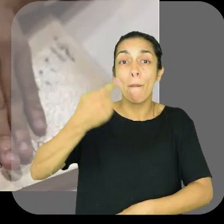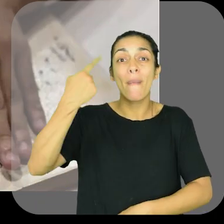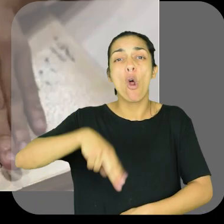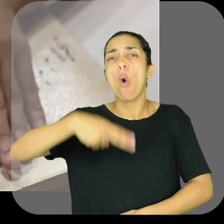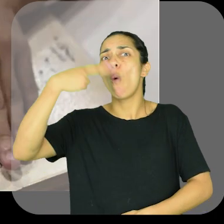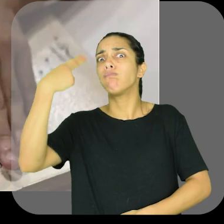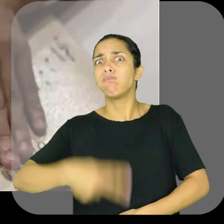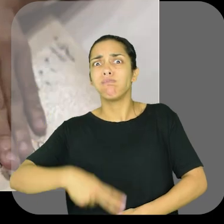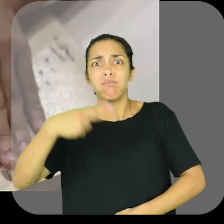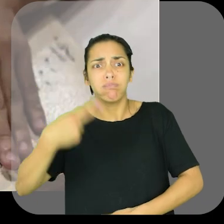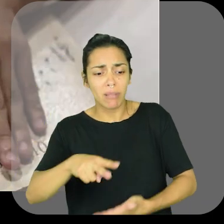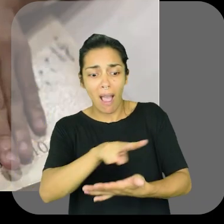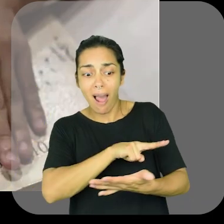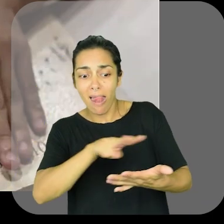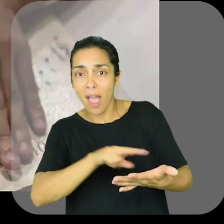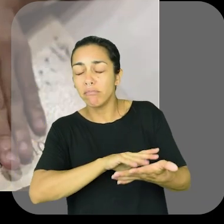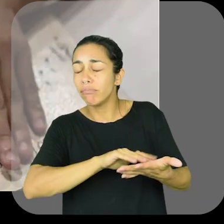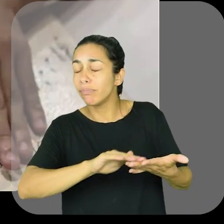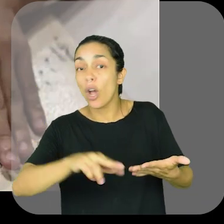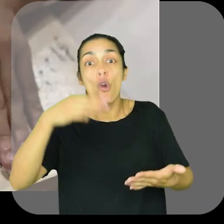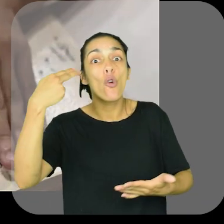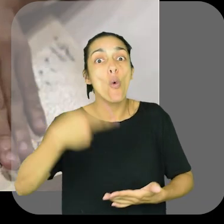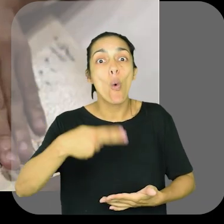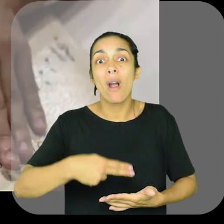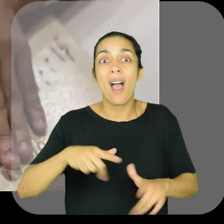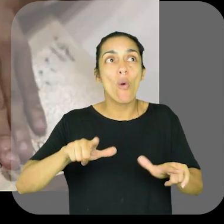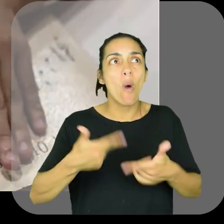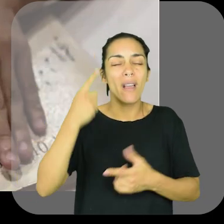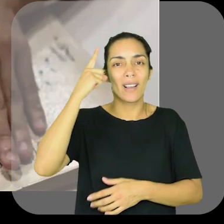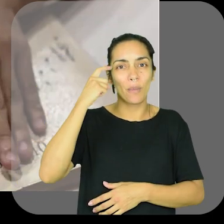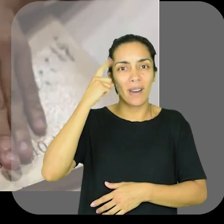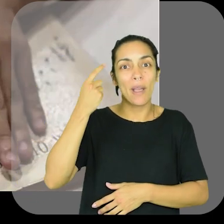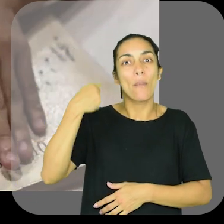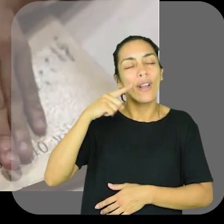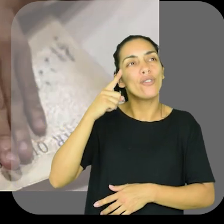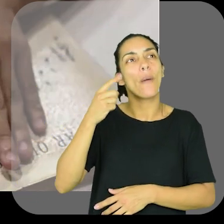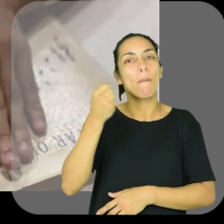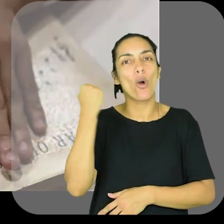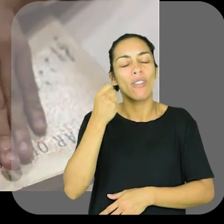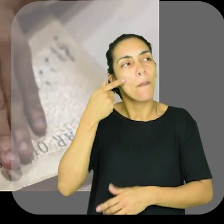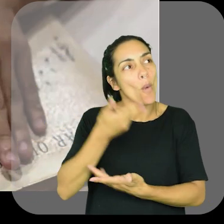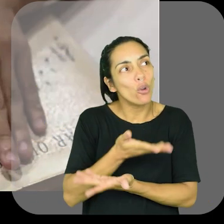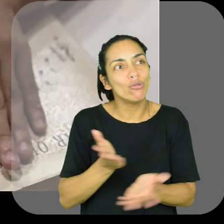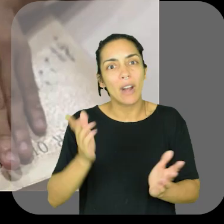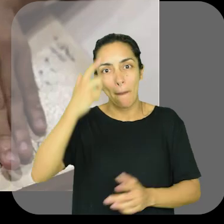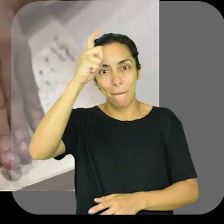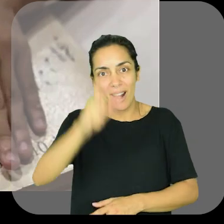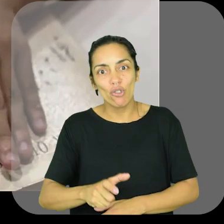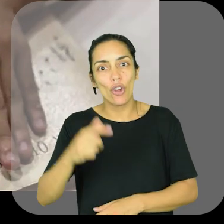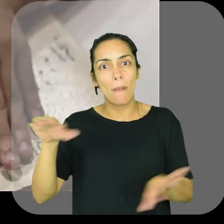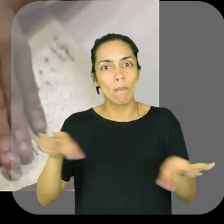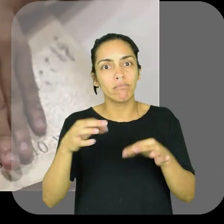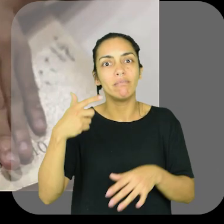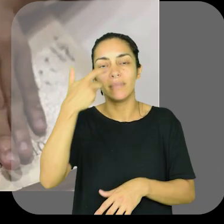es devolvernos un poco y dejar esta capacidad instalada, mostrarle al músico ciego que el braille y que la